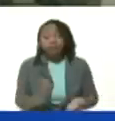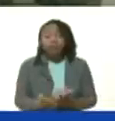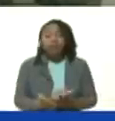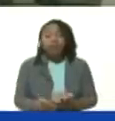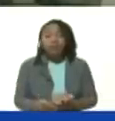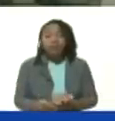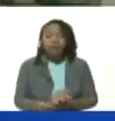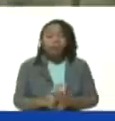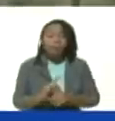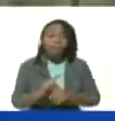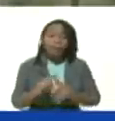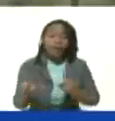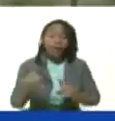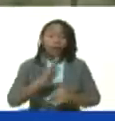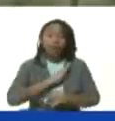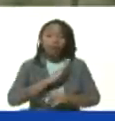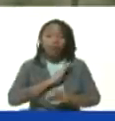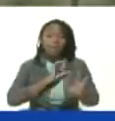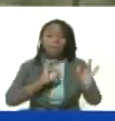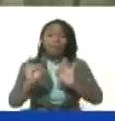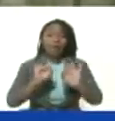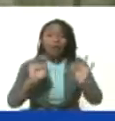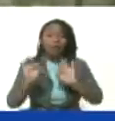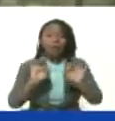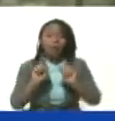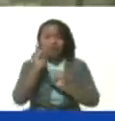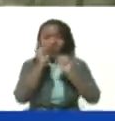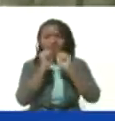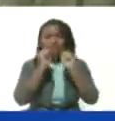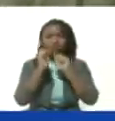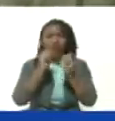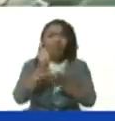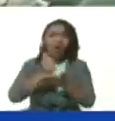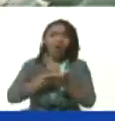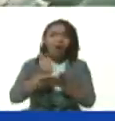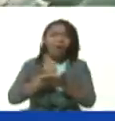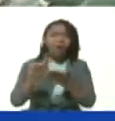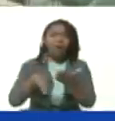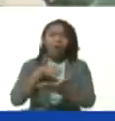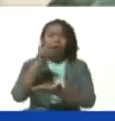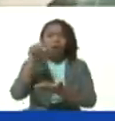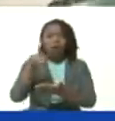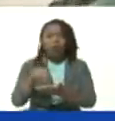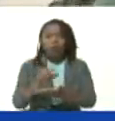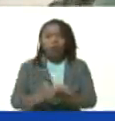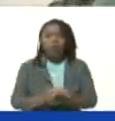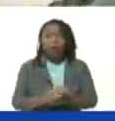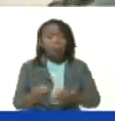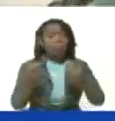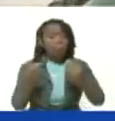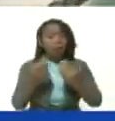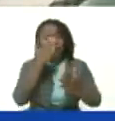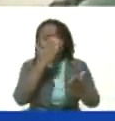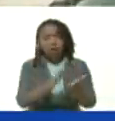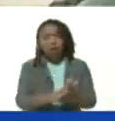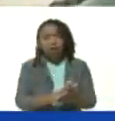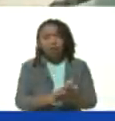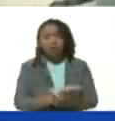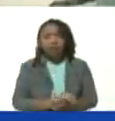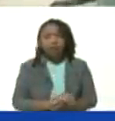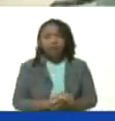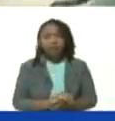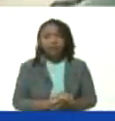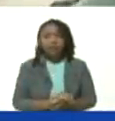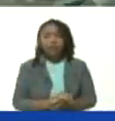Pero tenemos que prepararnos en el motor farmacéutico nacional para enfrentar